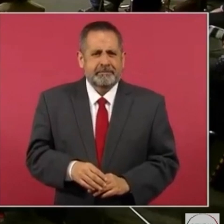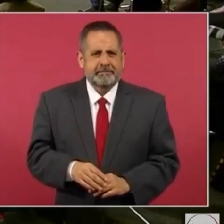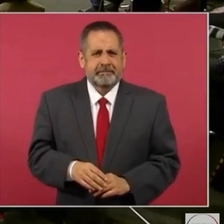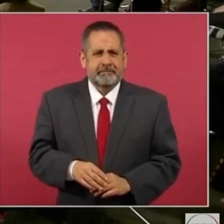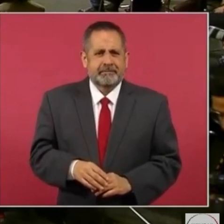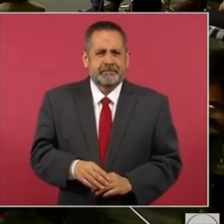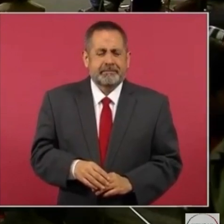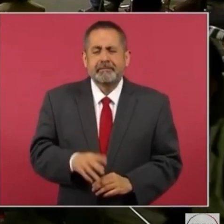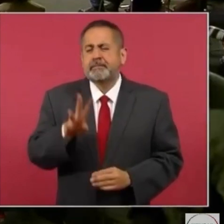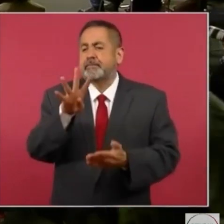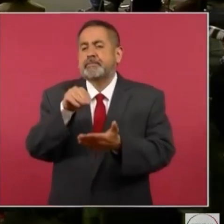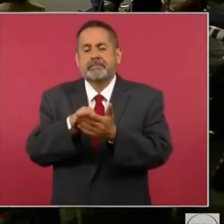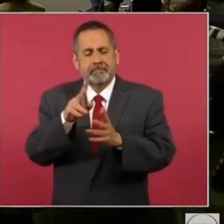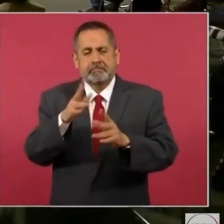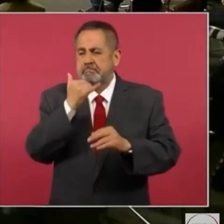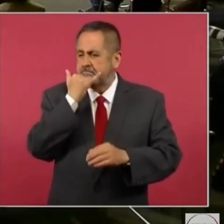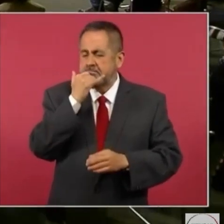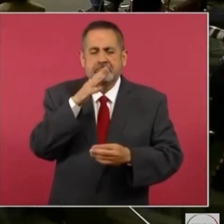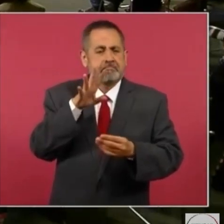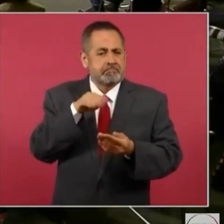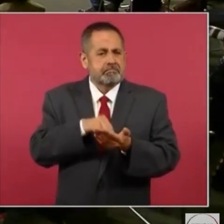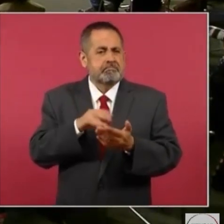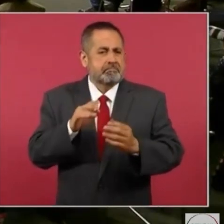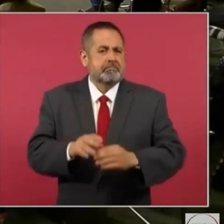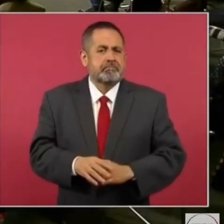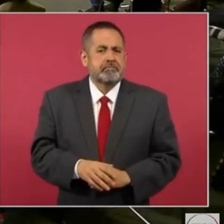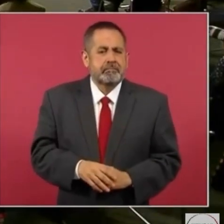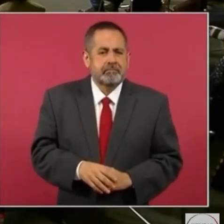A 4.000, perdón.